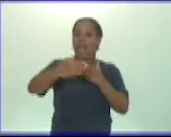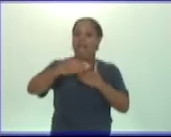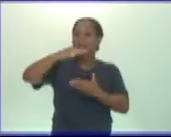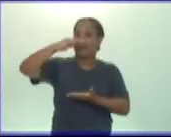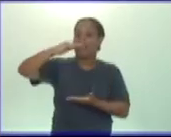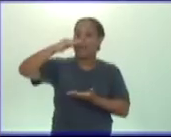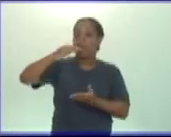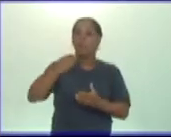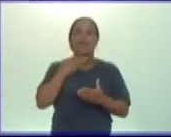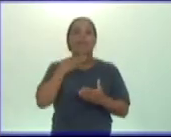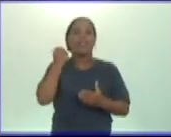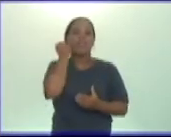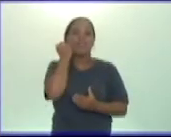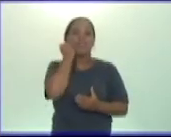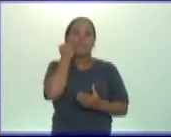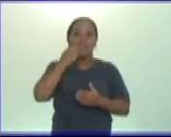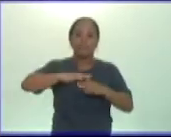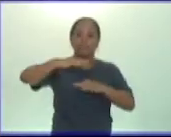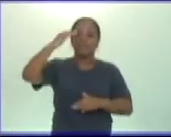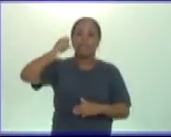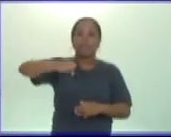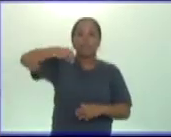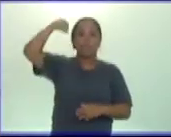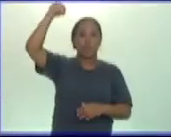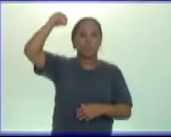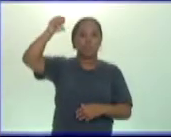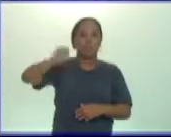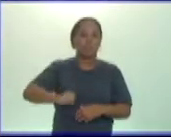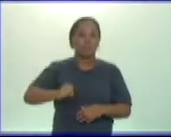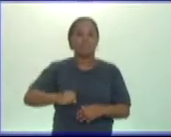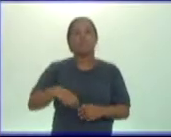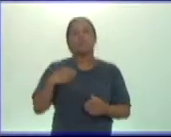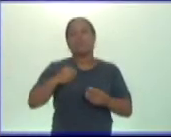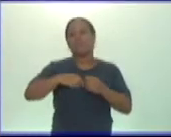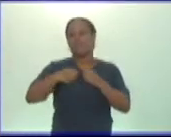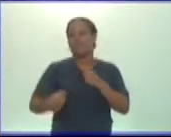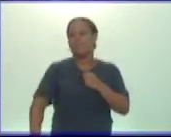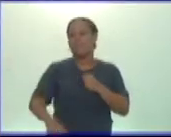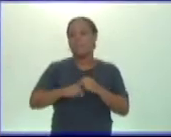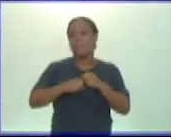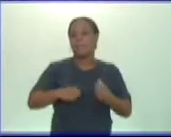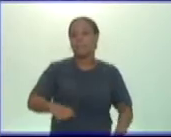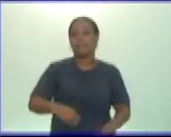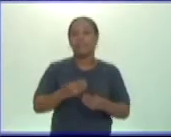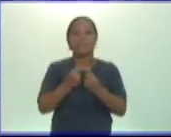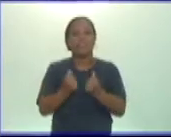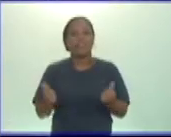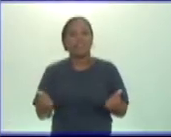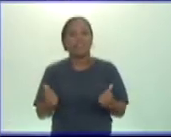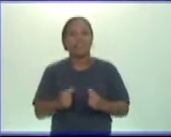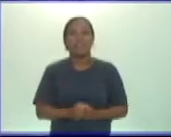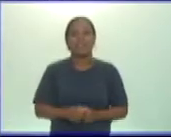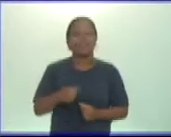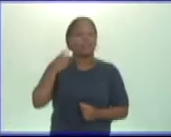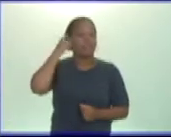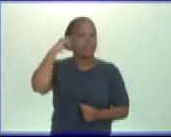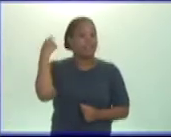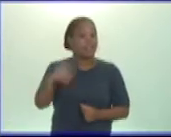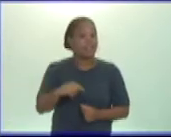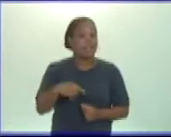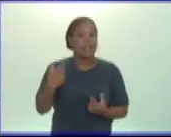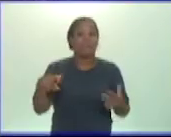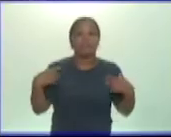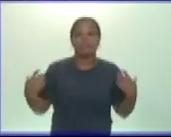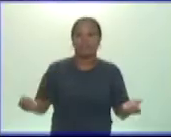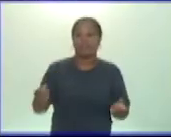y Groenlandia se funden con rapidez y se desprenden. Si bien nadie sabe con certeza a qué velocidad se derrite el hielo